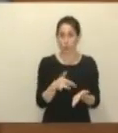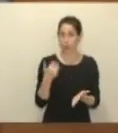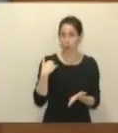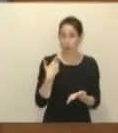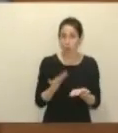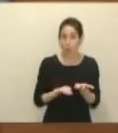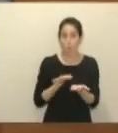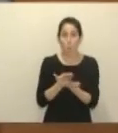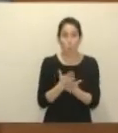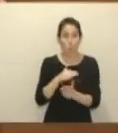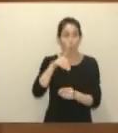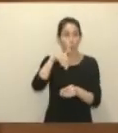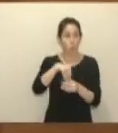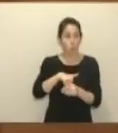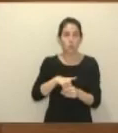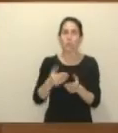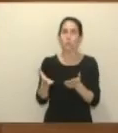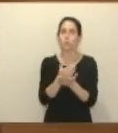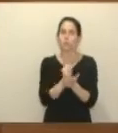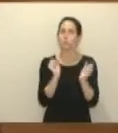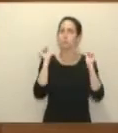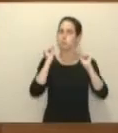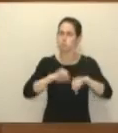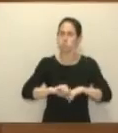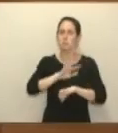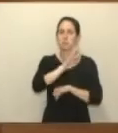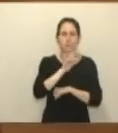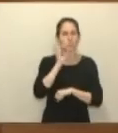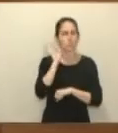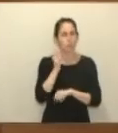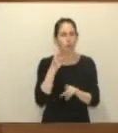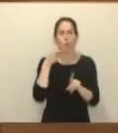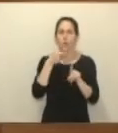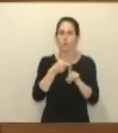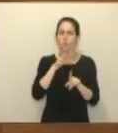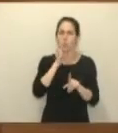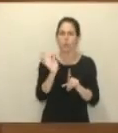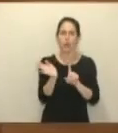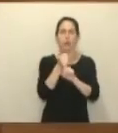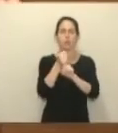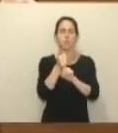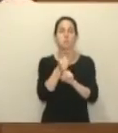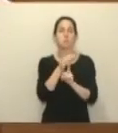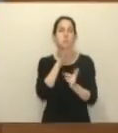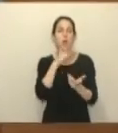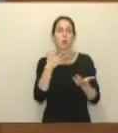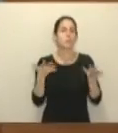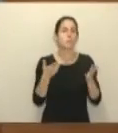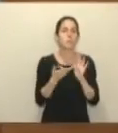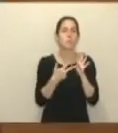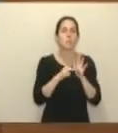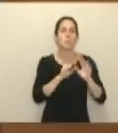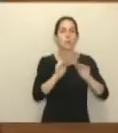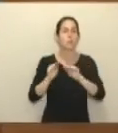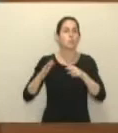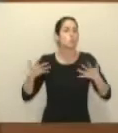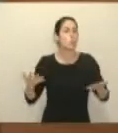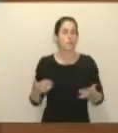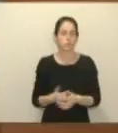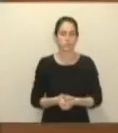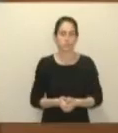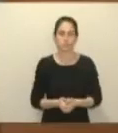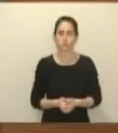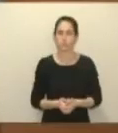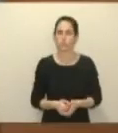moción y que todos aceptamos que era un objetivo que habría que alcanzar. Y nosotros, en este sentido,